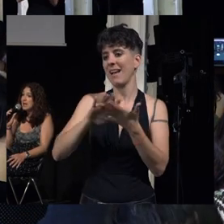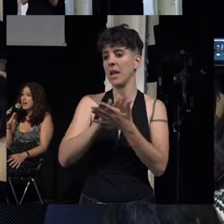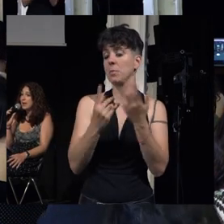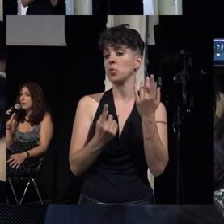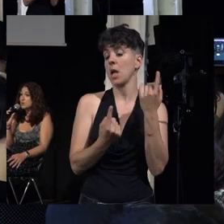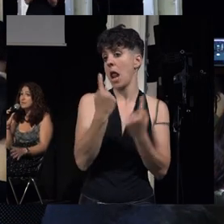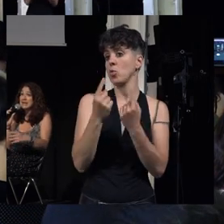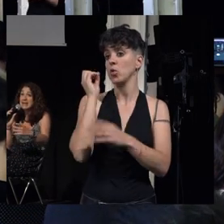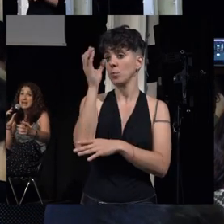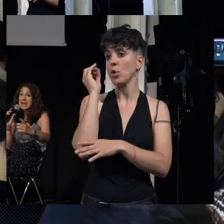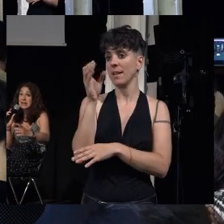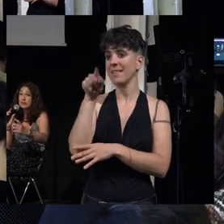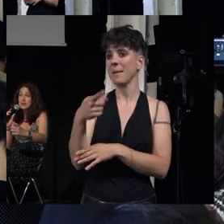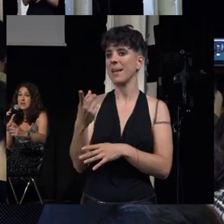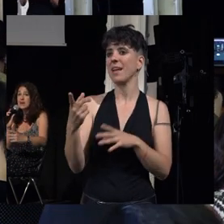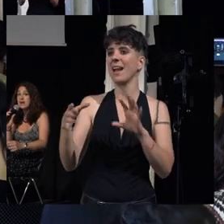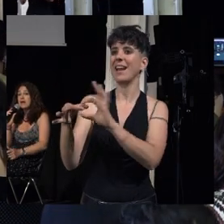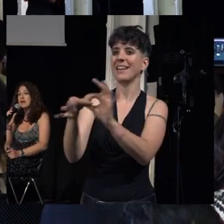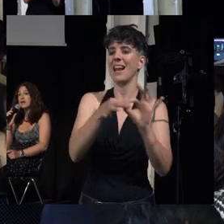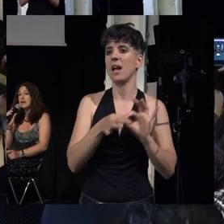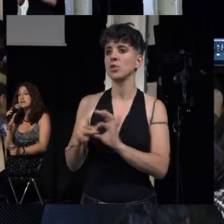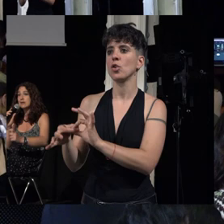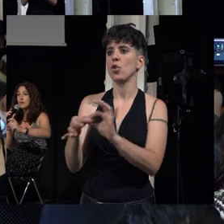ponentes justamente la relación también